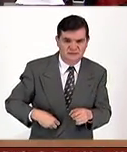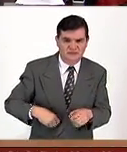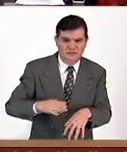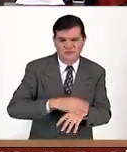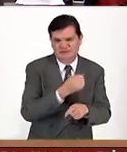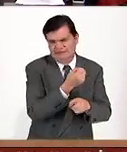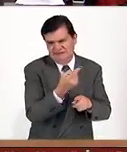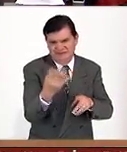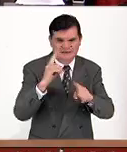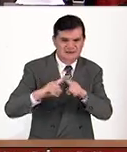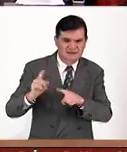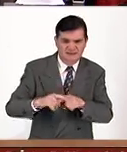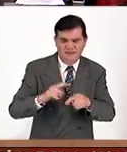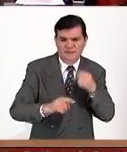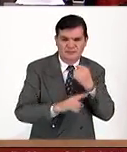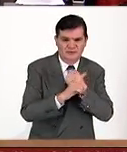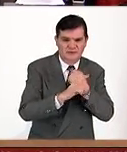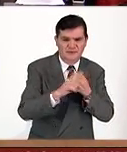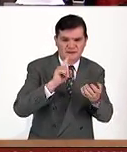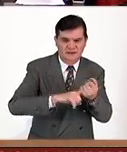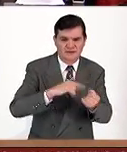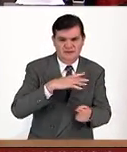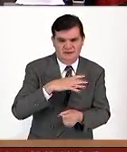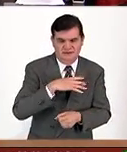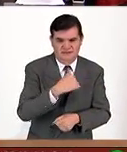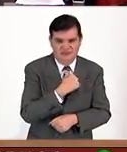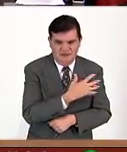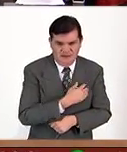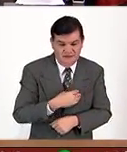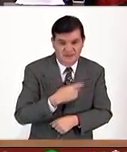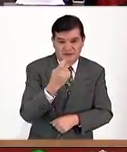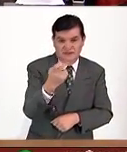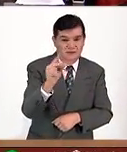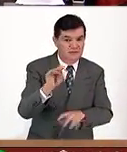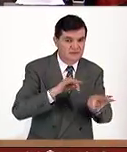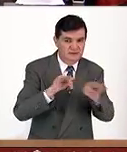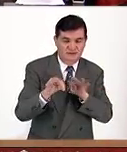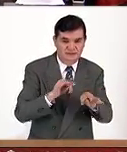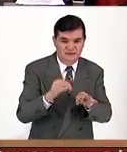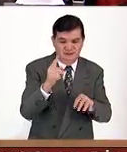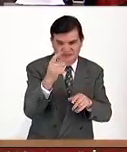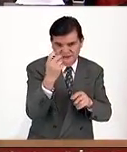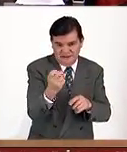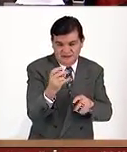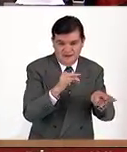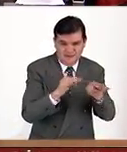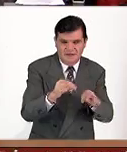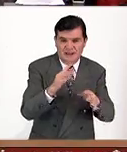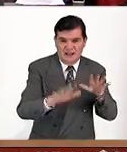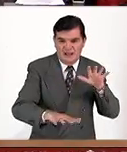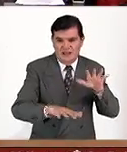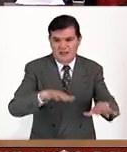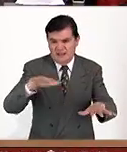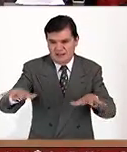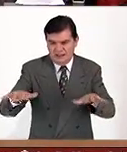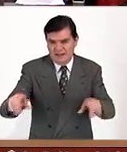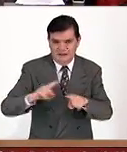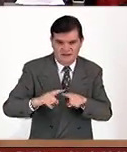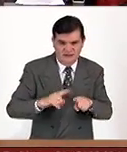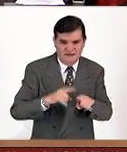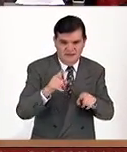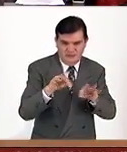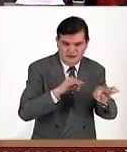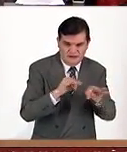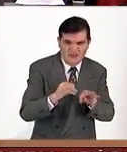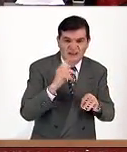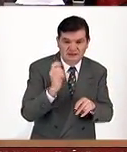por todo problema que tenga mi hijo. Esa no es tu función. Tu función es marcar ciertas pautas. Tu